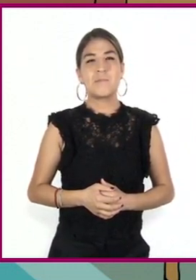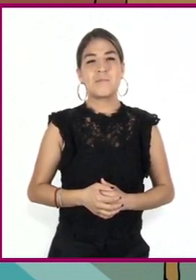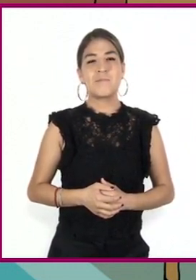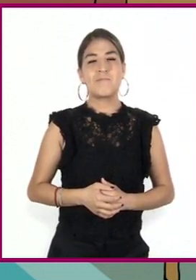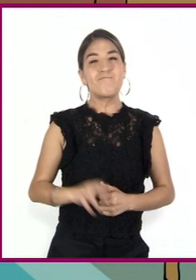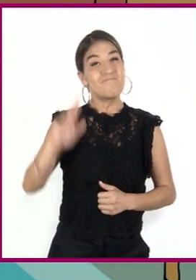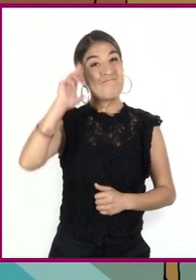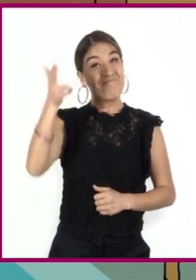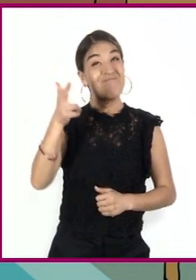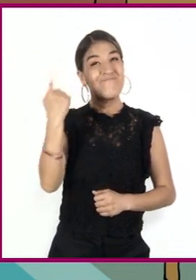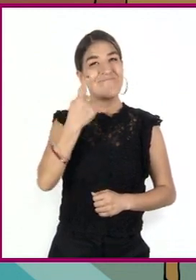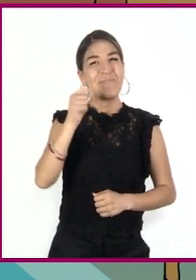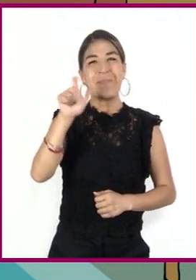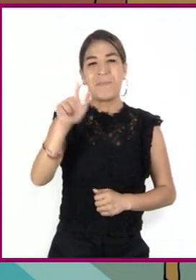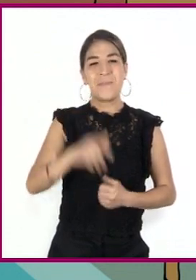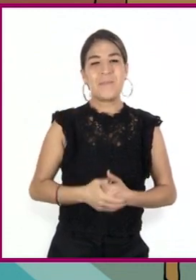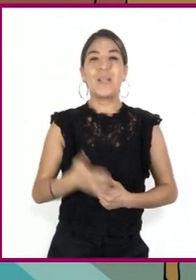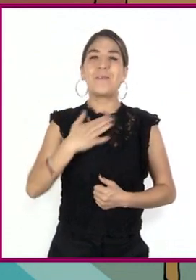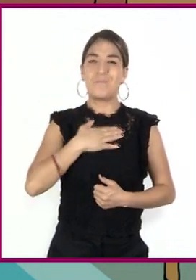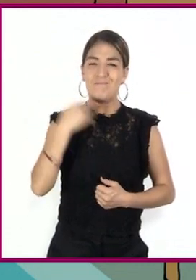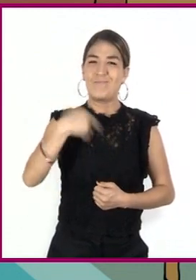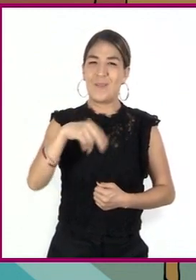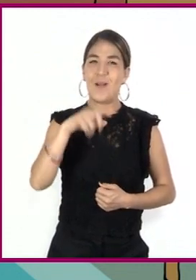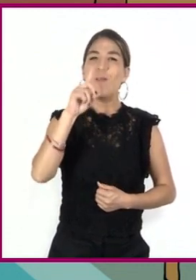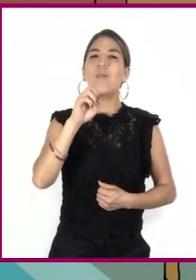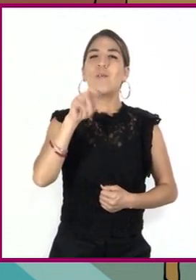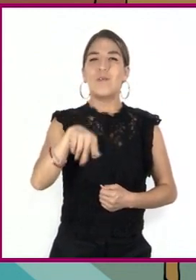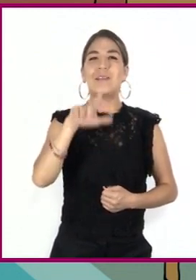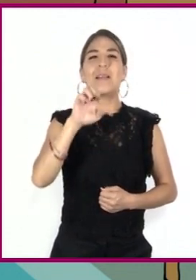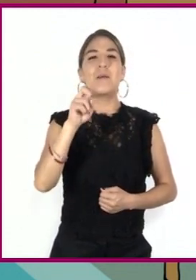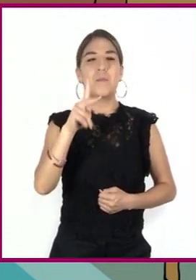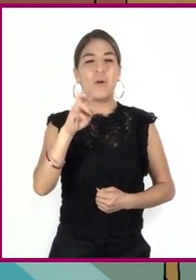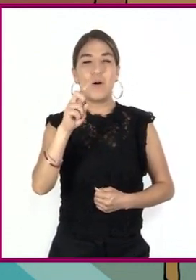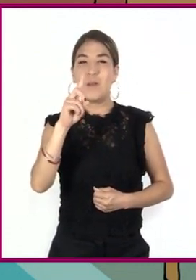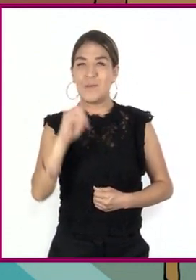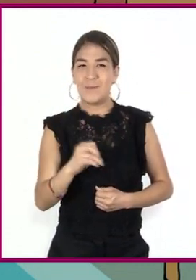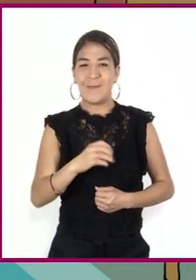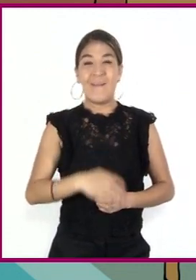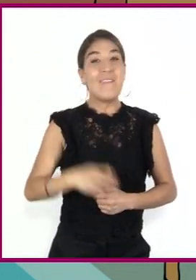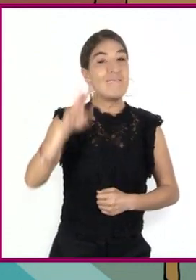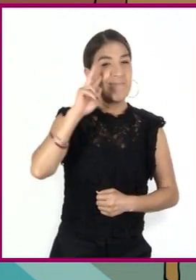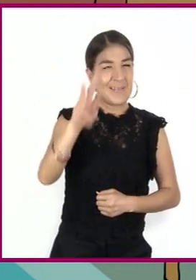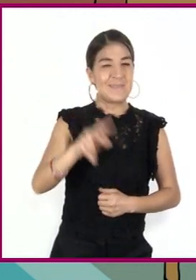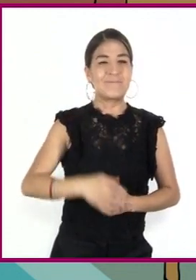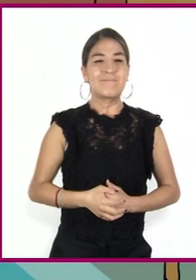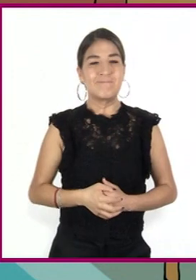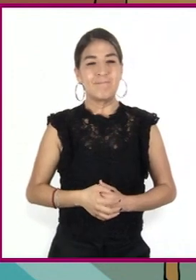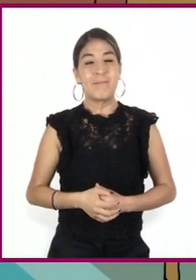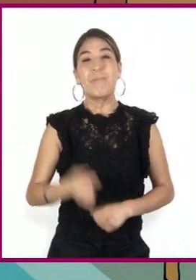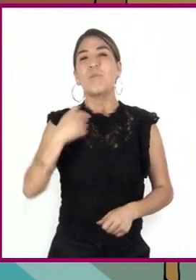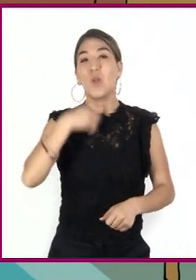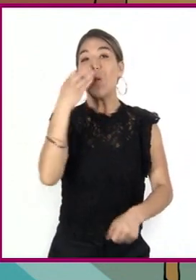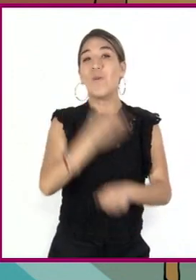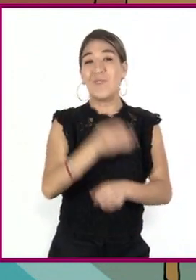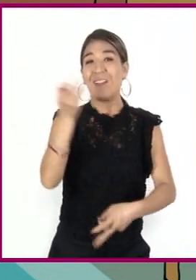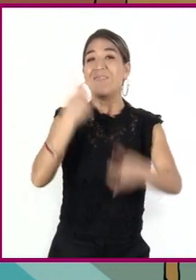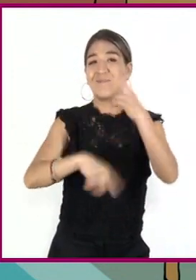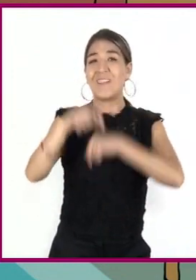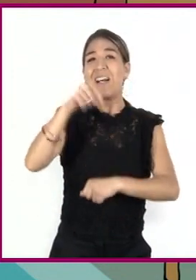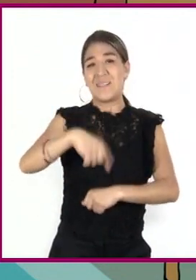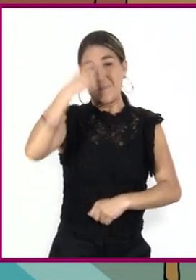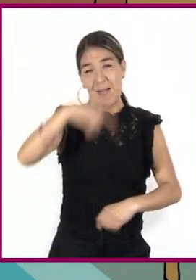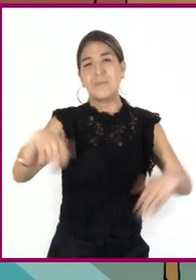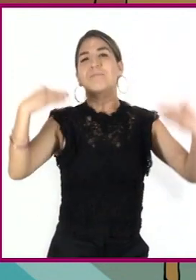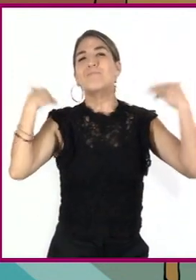Hola, ¿qué tal? Yo soy Don Leopoldo. ¿Sí? Y fíjense que me vine aquí a pasear a